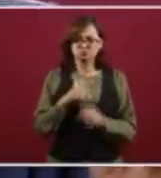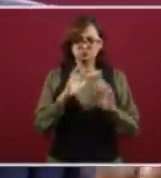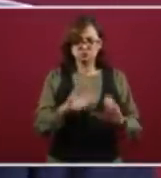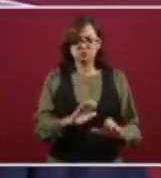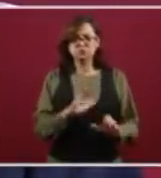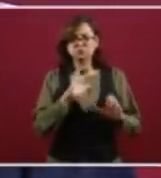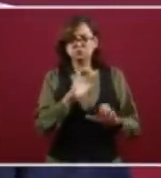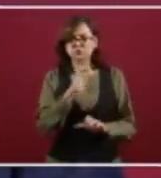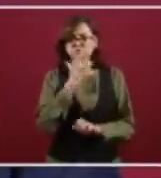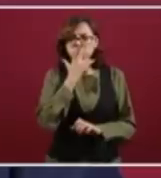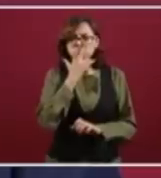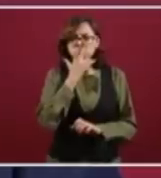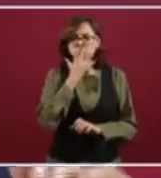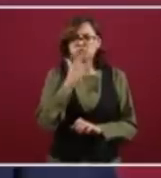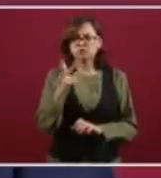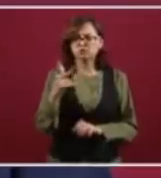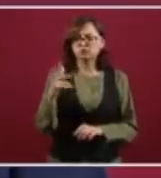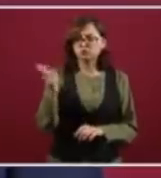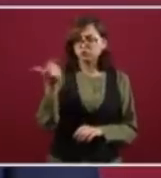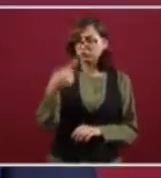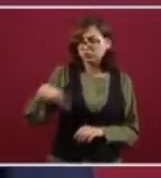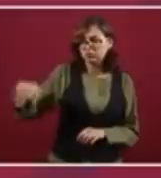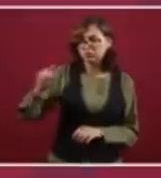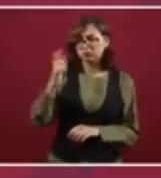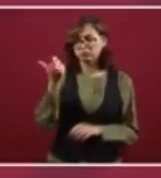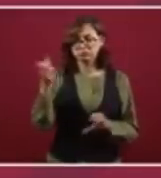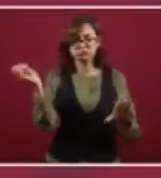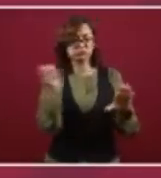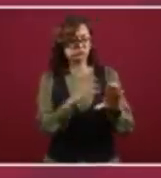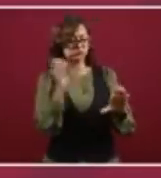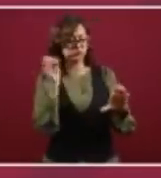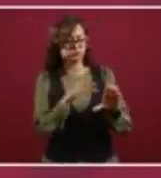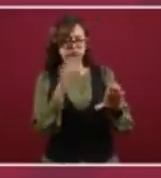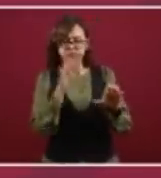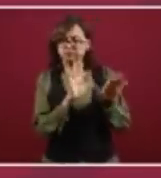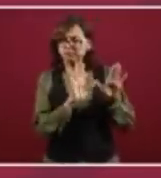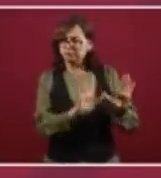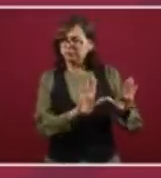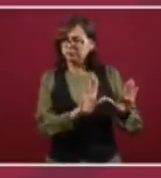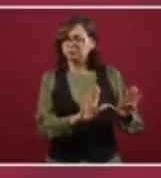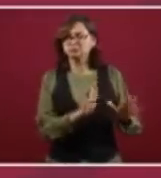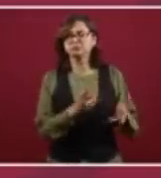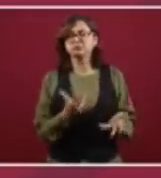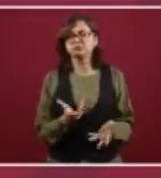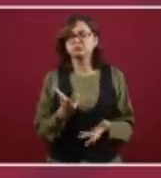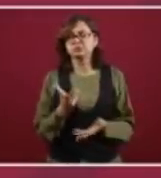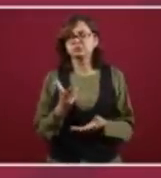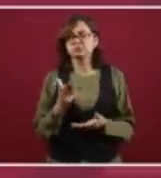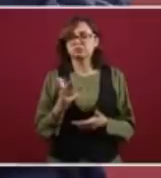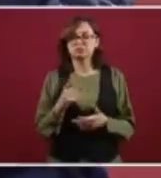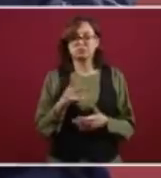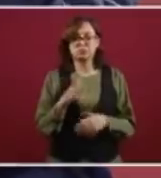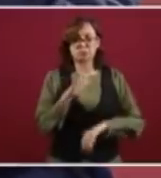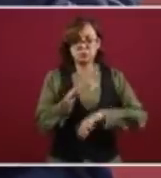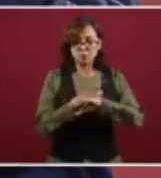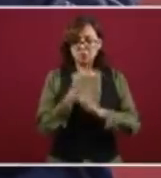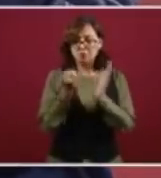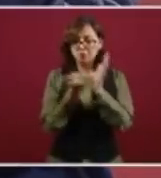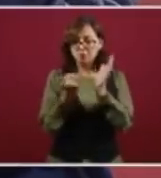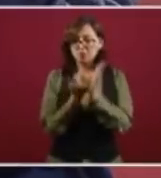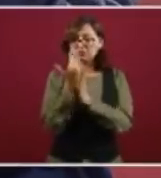cuidar sus ahorros y vamos a buscar que les rindan más.